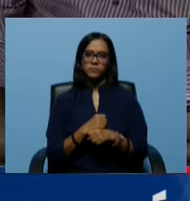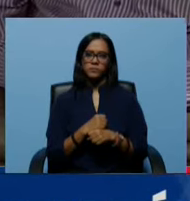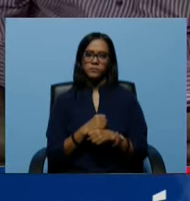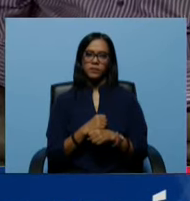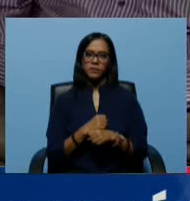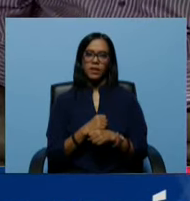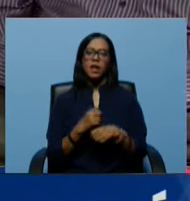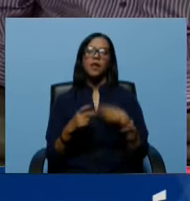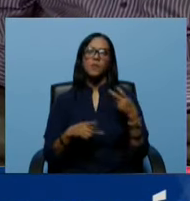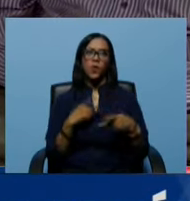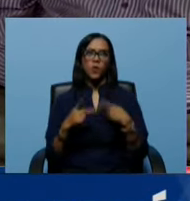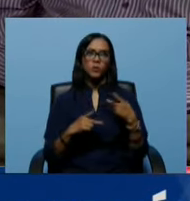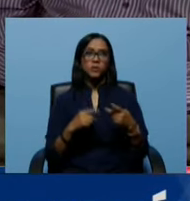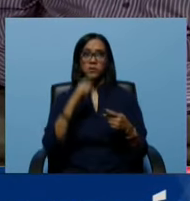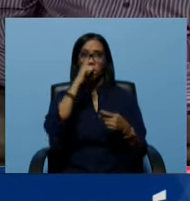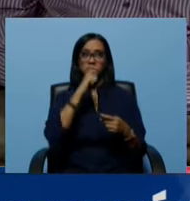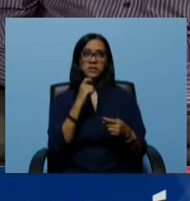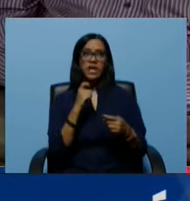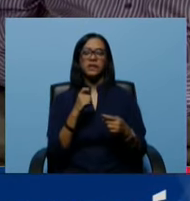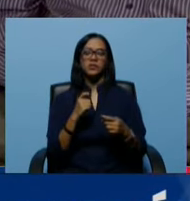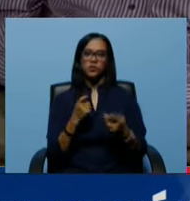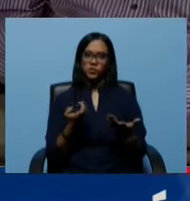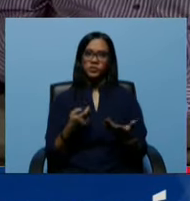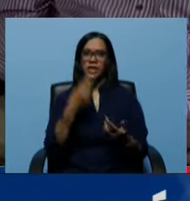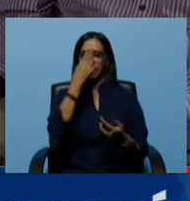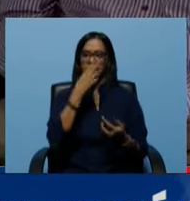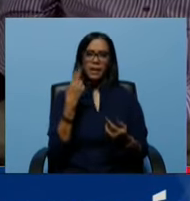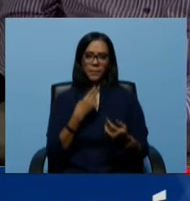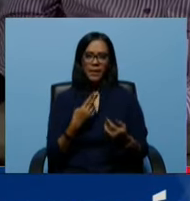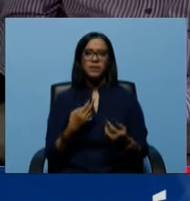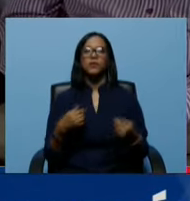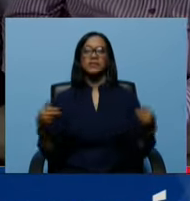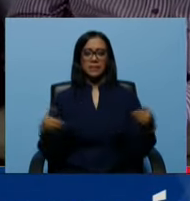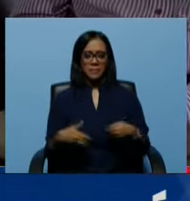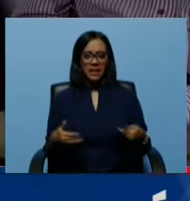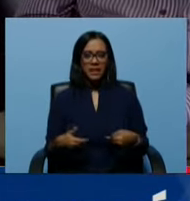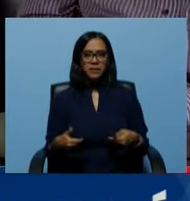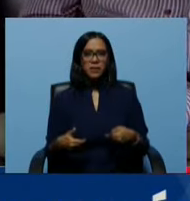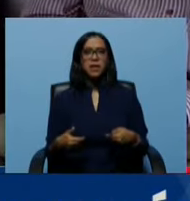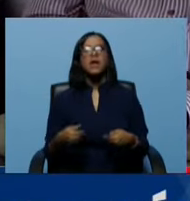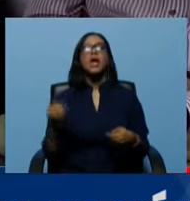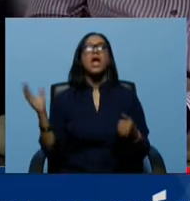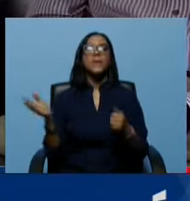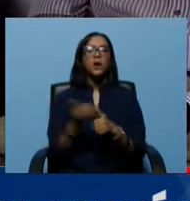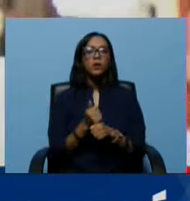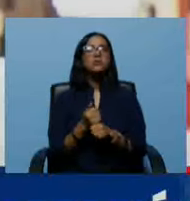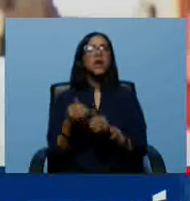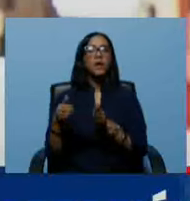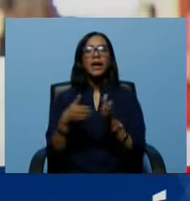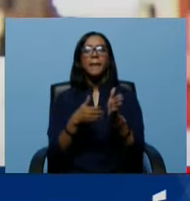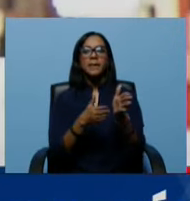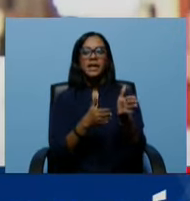El producto de los años de empeño, de perseverancia. Hemos encontrado el camino del desarrollo